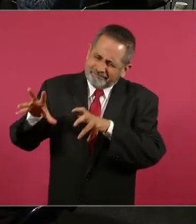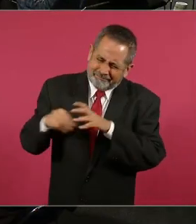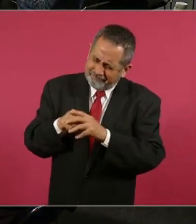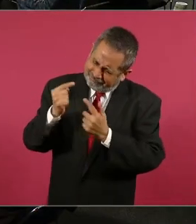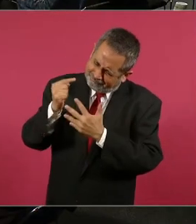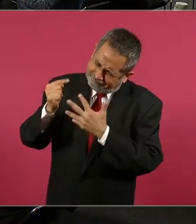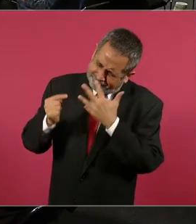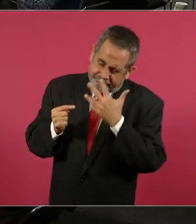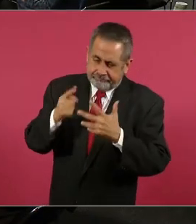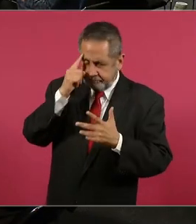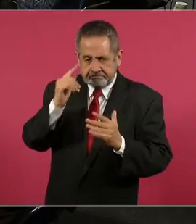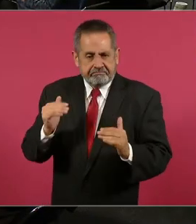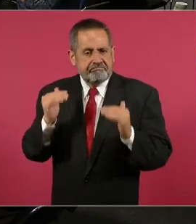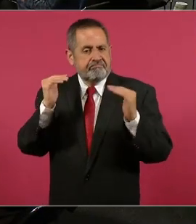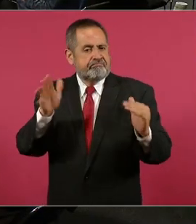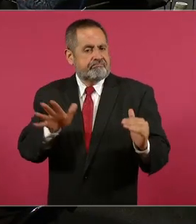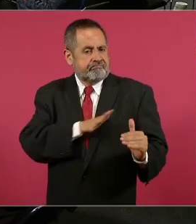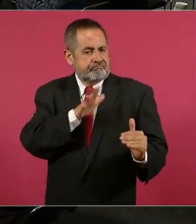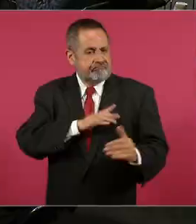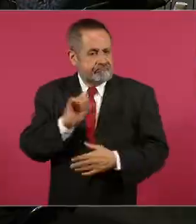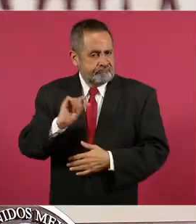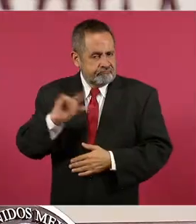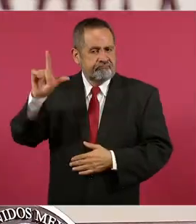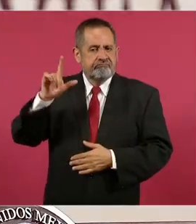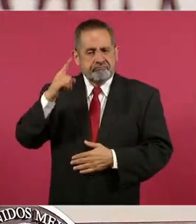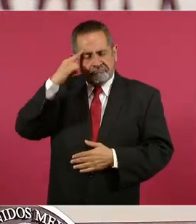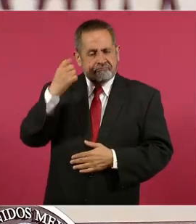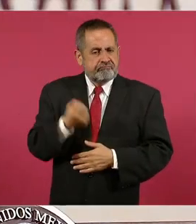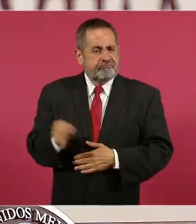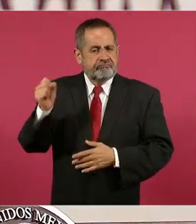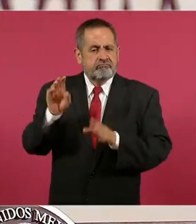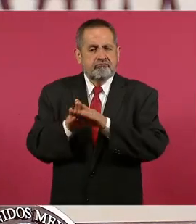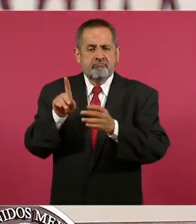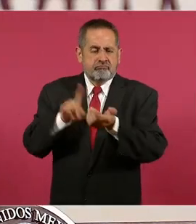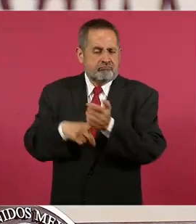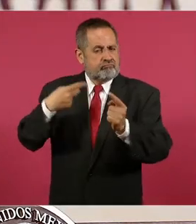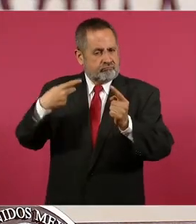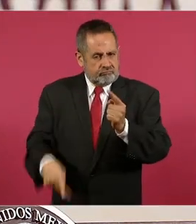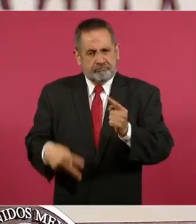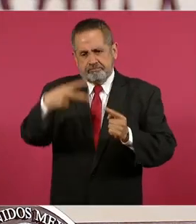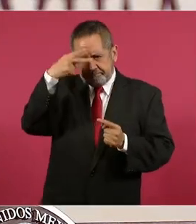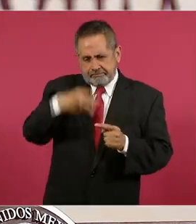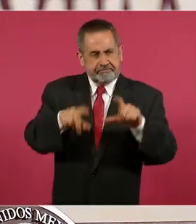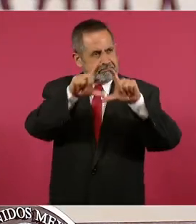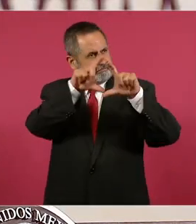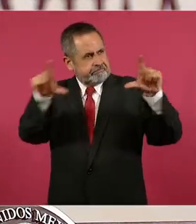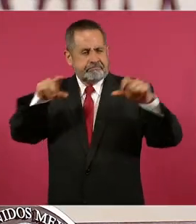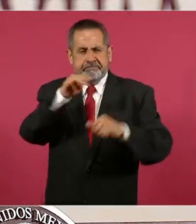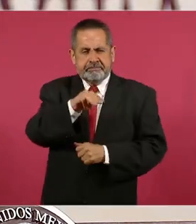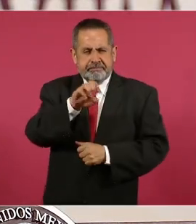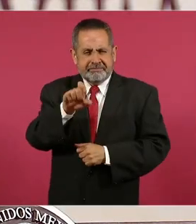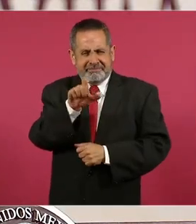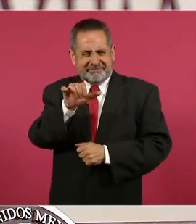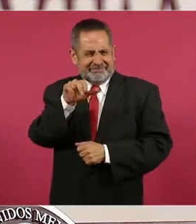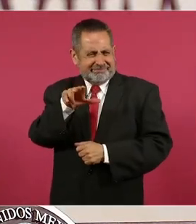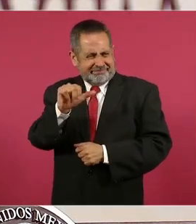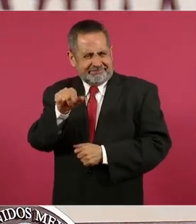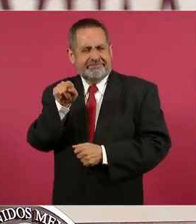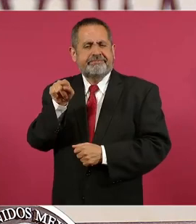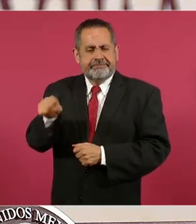buen nivel, a un nivel competitivo, la aerolínea del Estado mexicano, Mexicana de Aviación, y